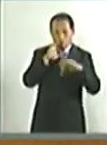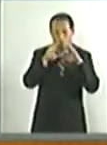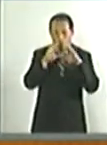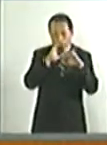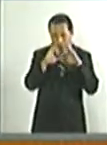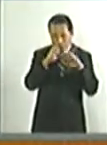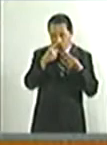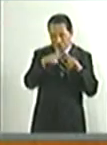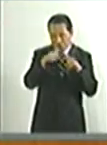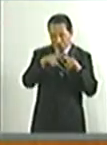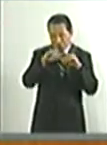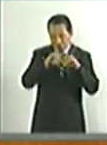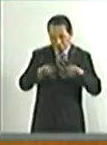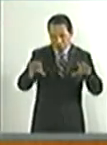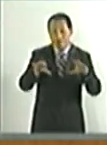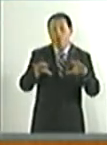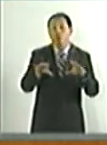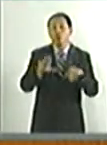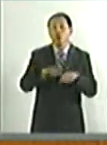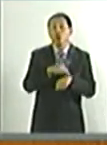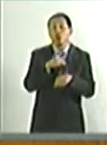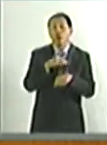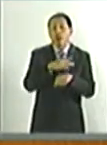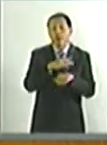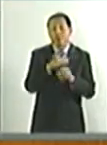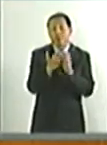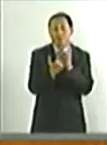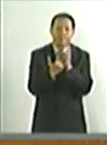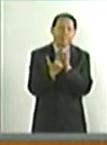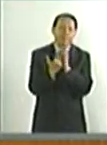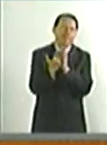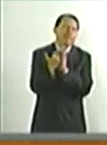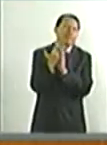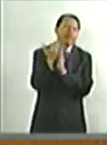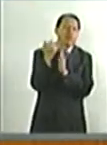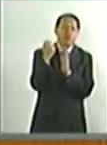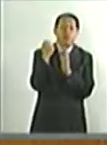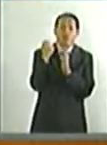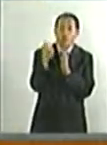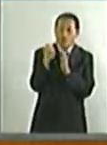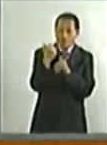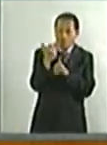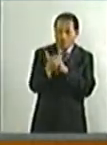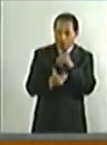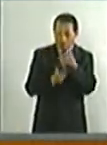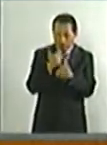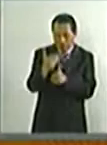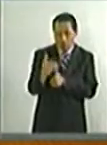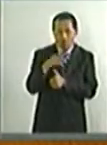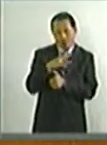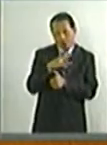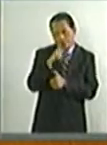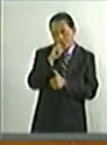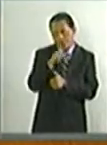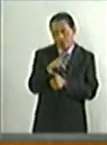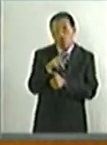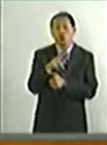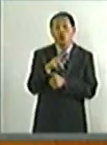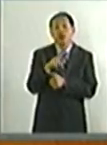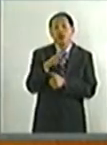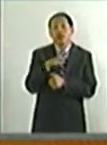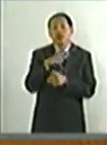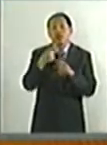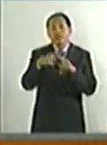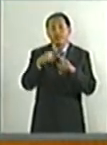ido incrementando de manera tremenda, de manera exponencial, este delito. Existen